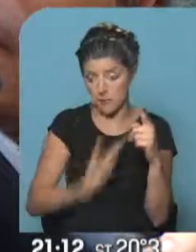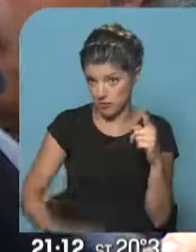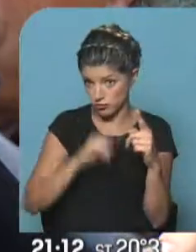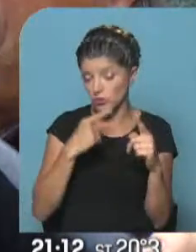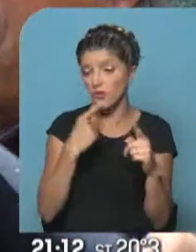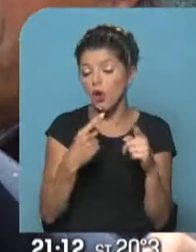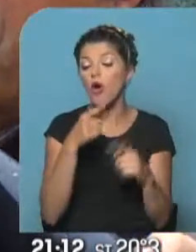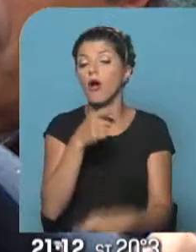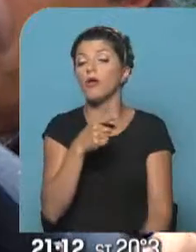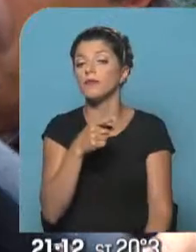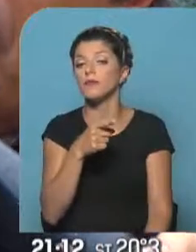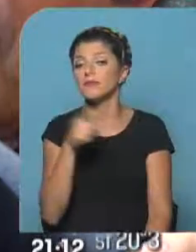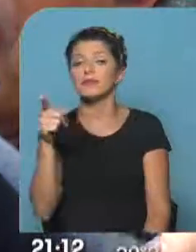la universalidad